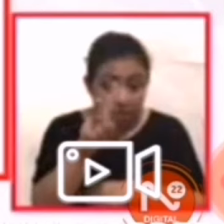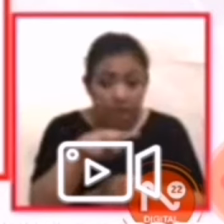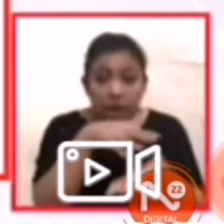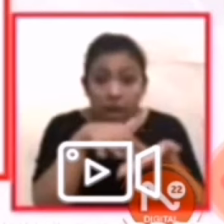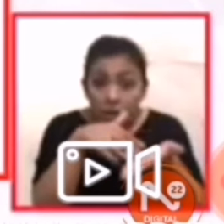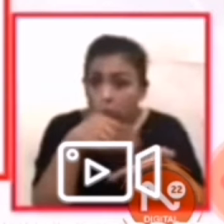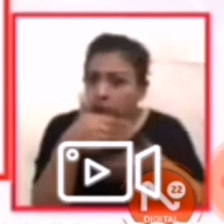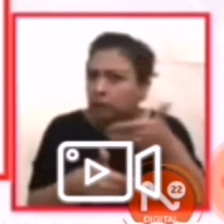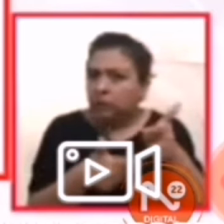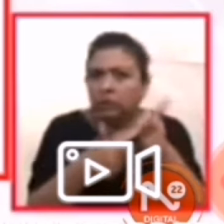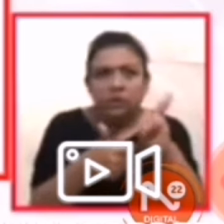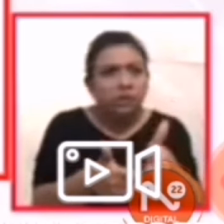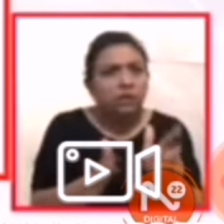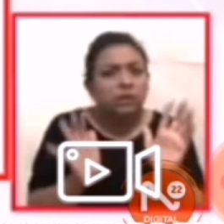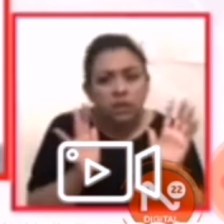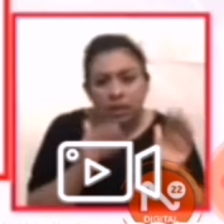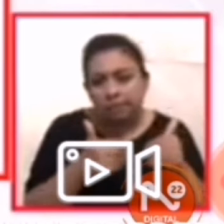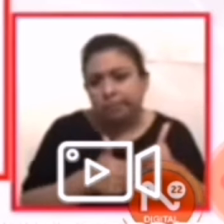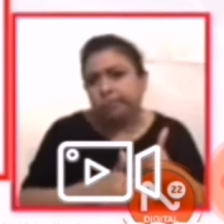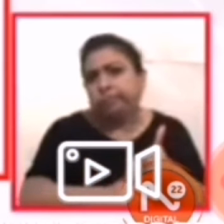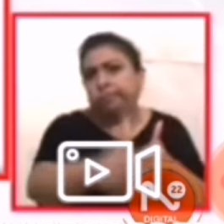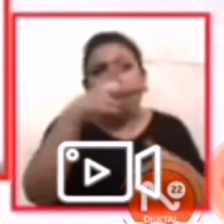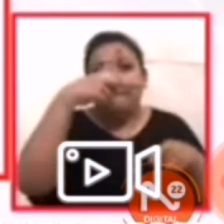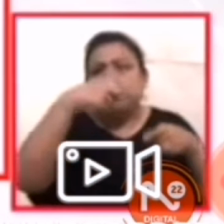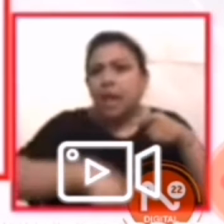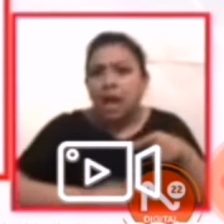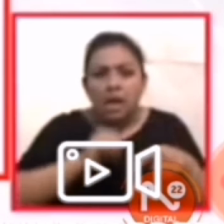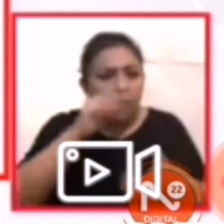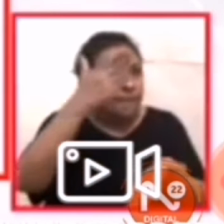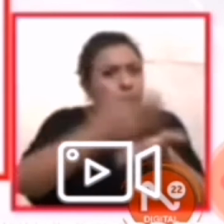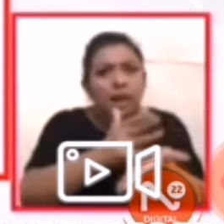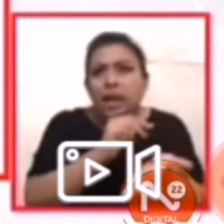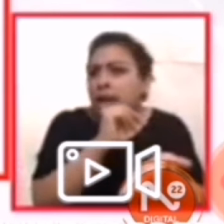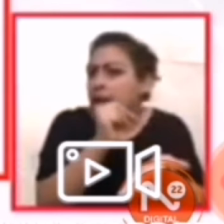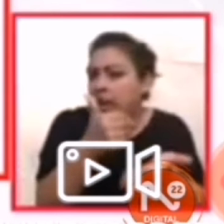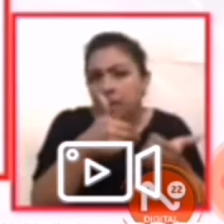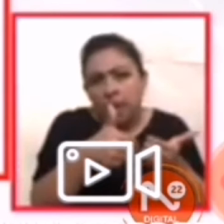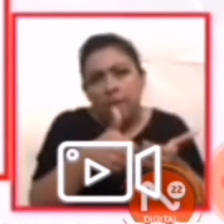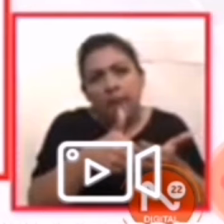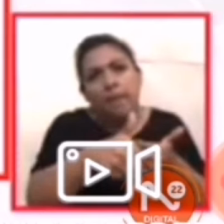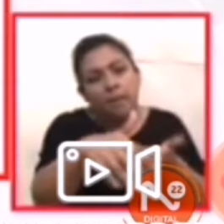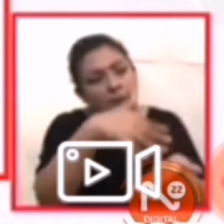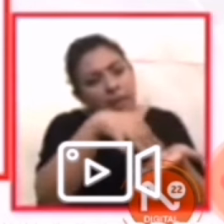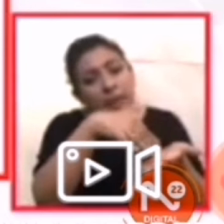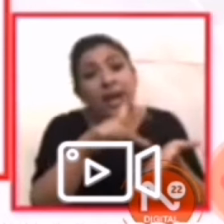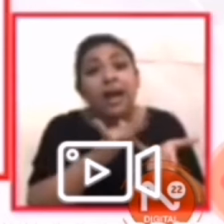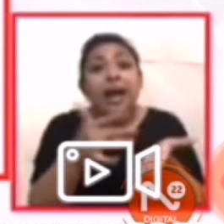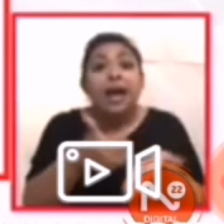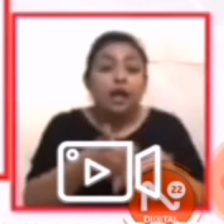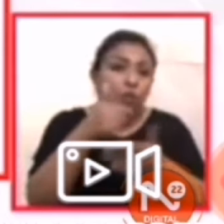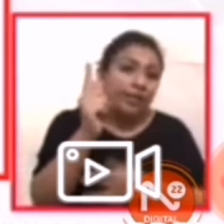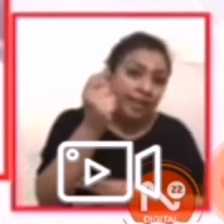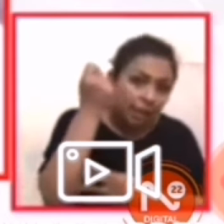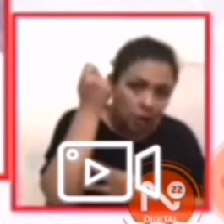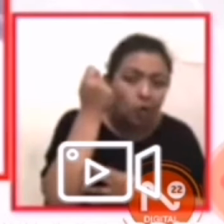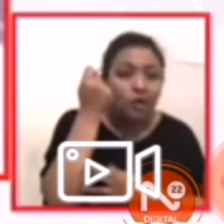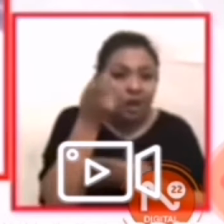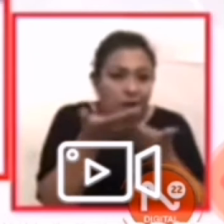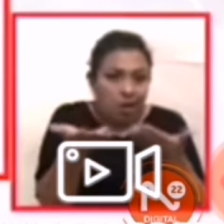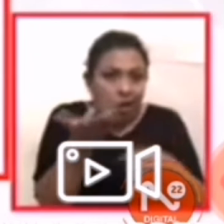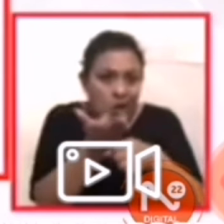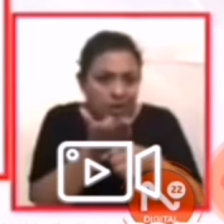consecutiva y que va de corrido, ¿no? Que no se detiene. Esto pues es gracias a la tecnología, gracias a esto que estamos